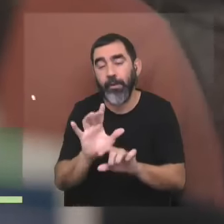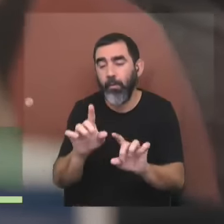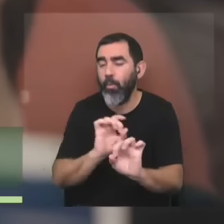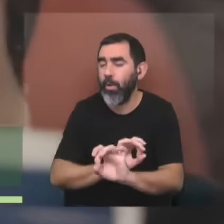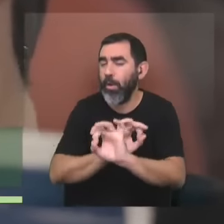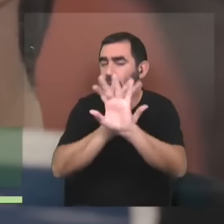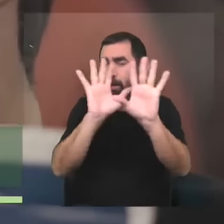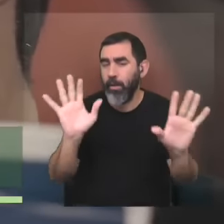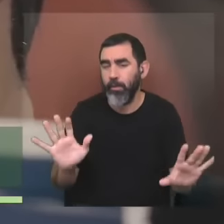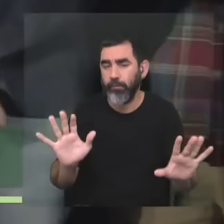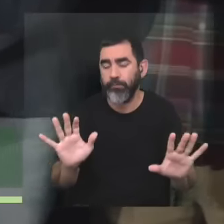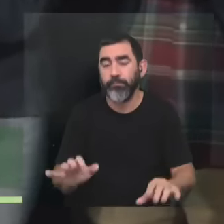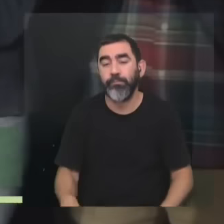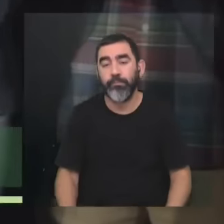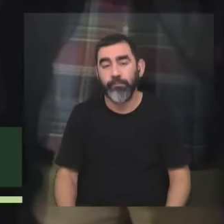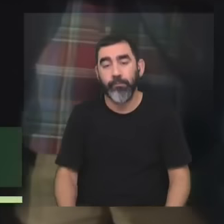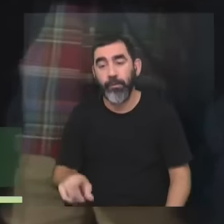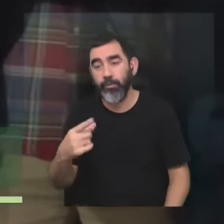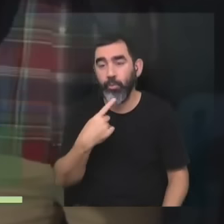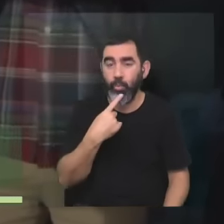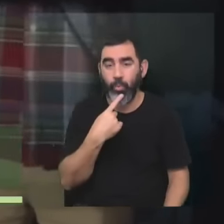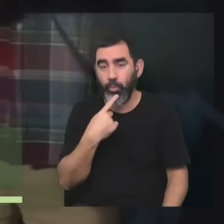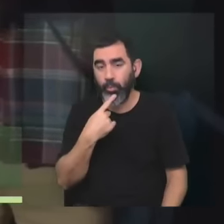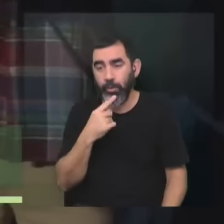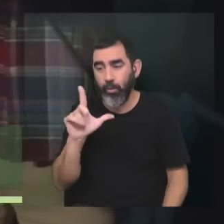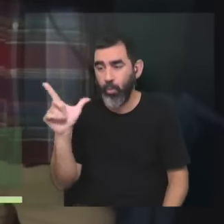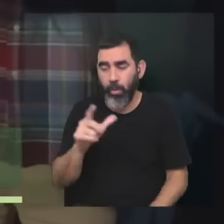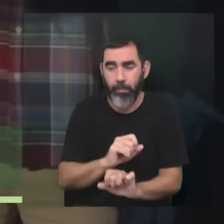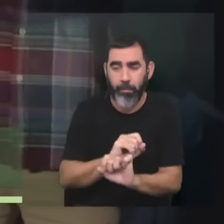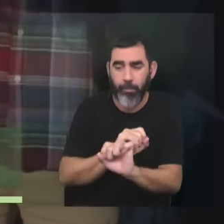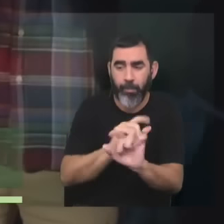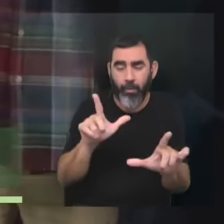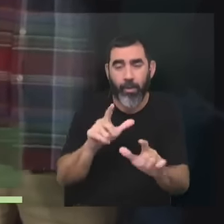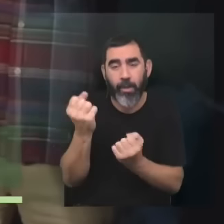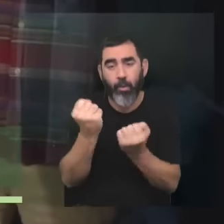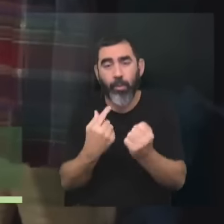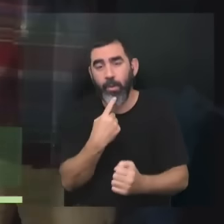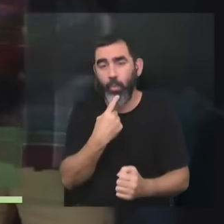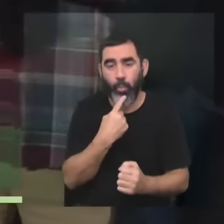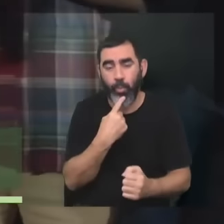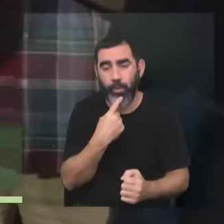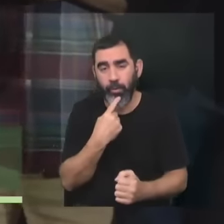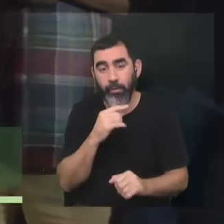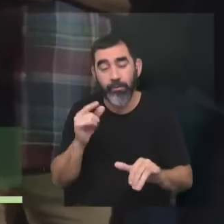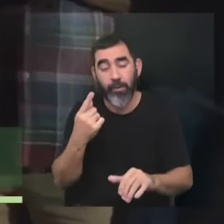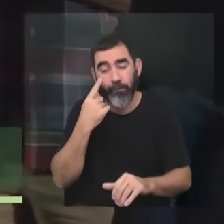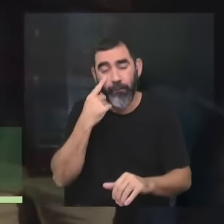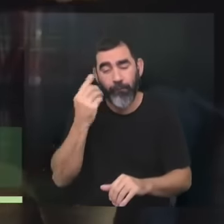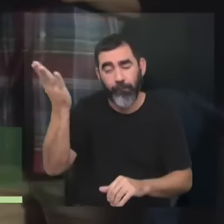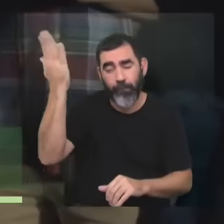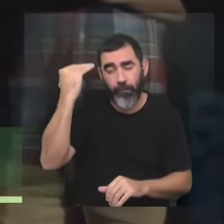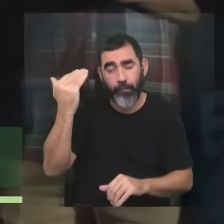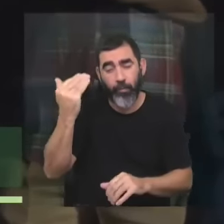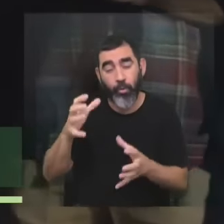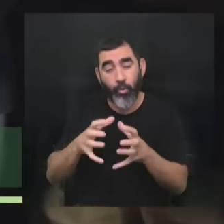claro porque eso genera incertidumbre y no hay nada peor en economía que la incertidumbre ya lo vivimos cuando